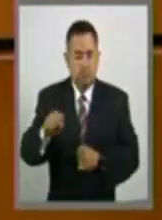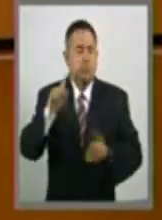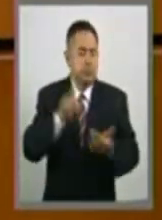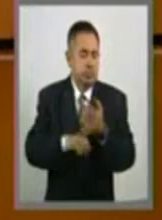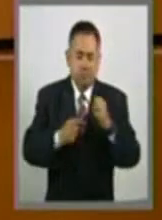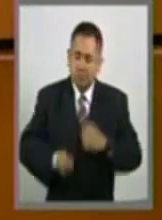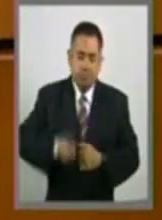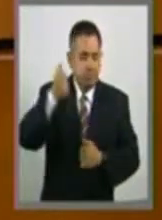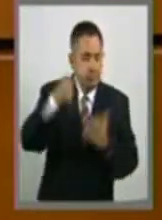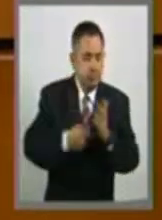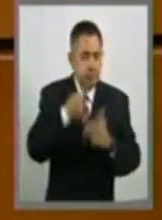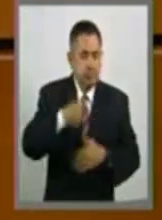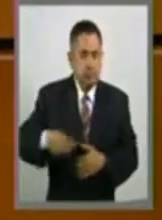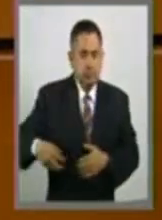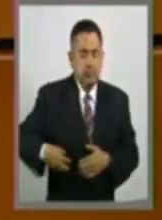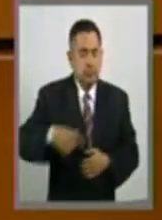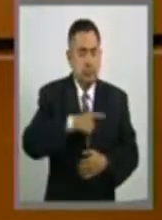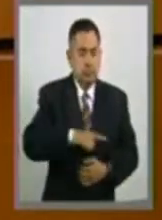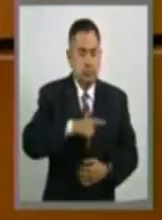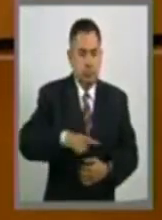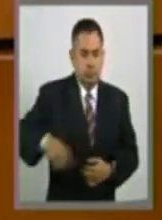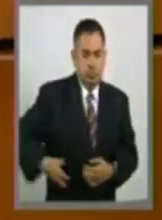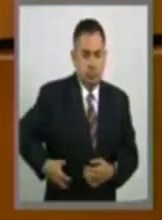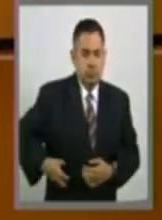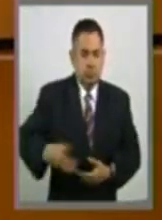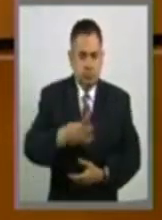primer trasplante de hígado. En